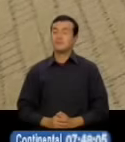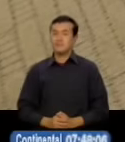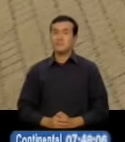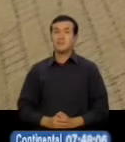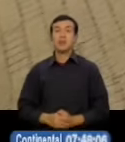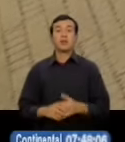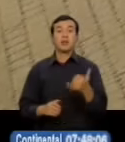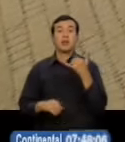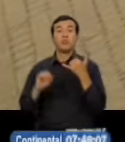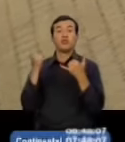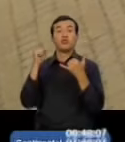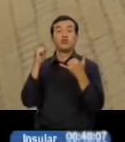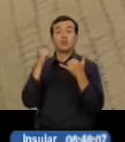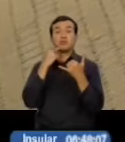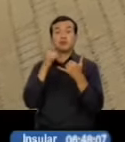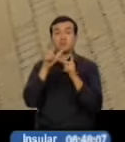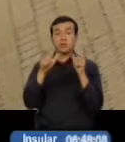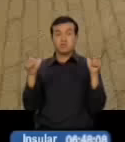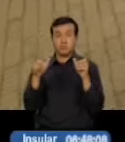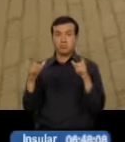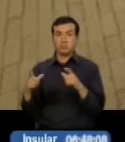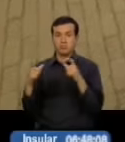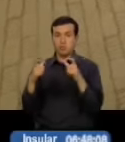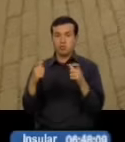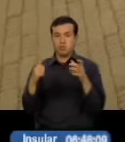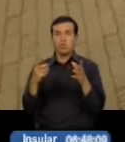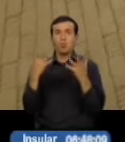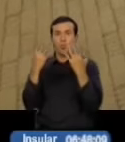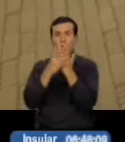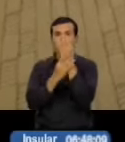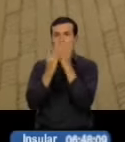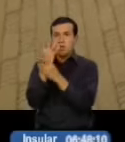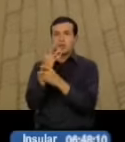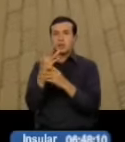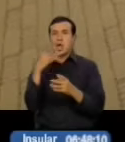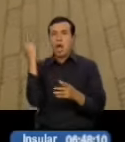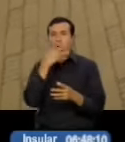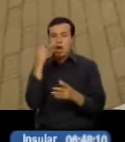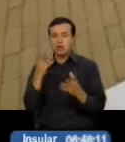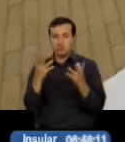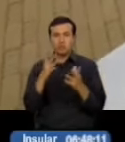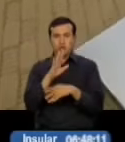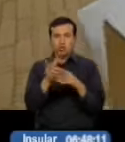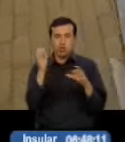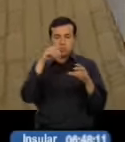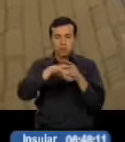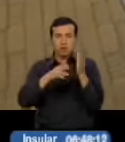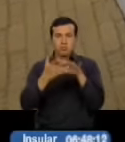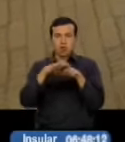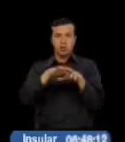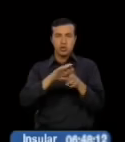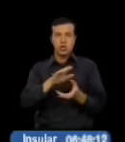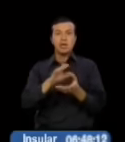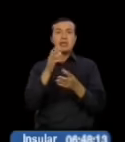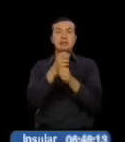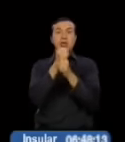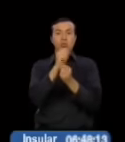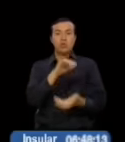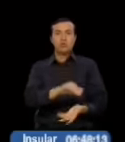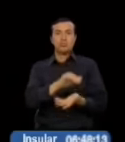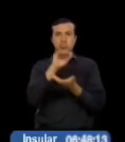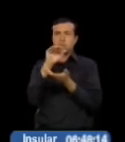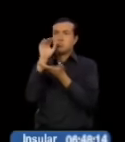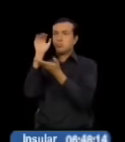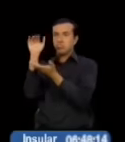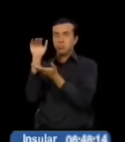Samsung Electronics ha remitido a sus clientes un paquete con envases y guantes a prueba de fuego para que puedan devolver con seguridad los Galaxy Note 7 que fueron